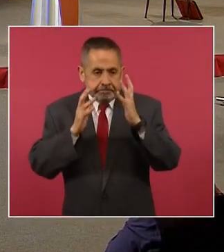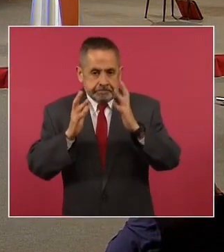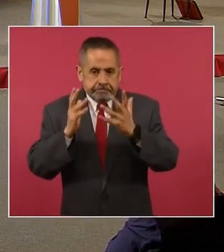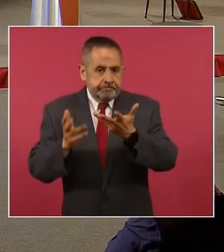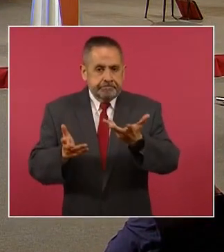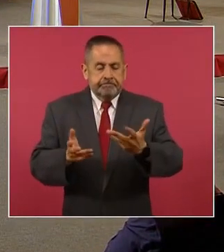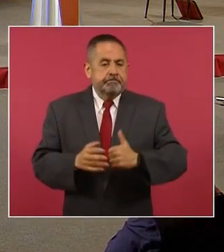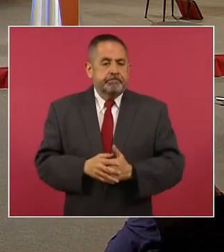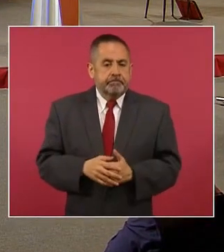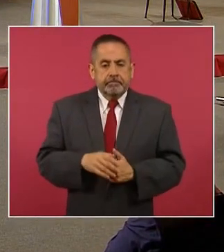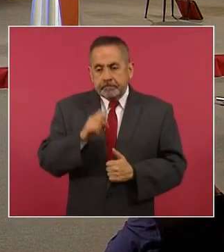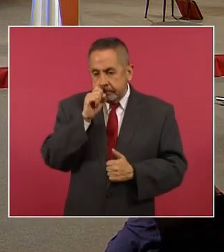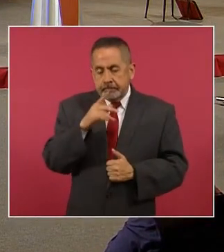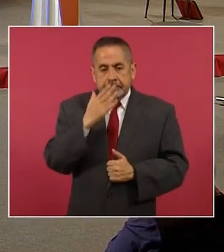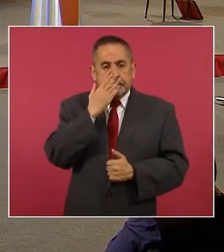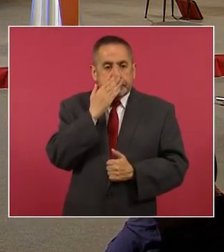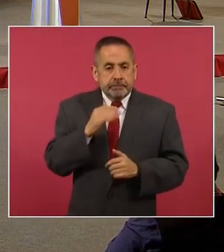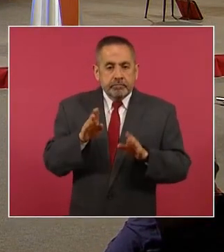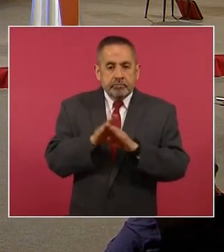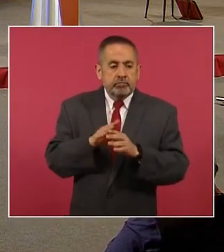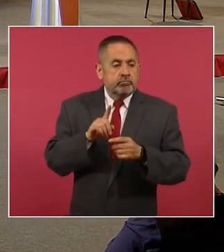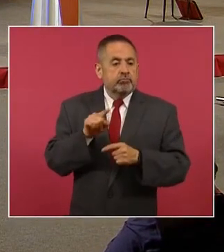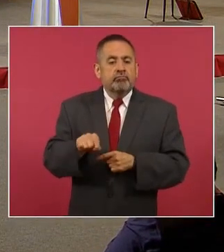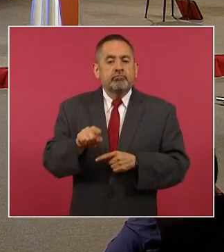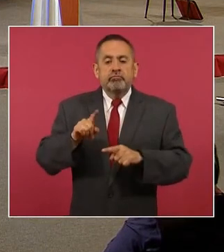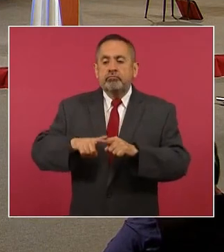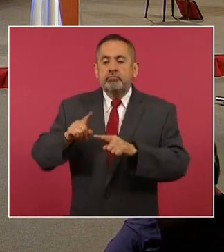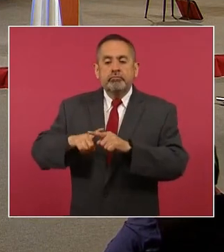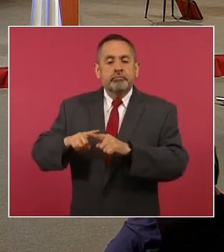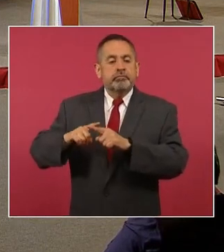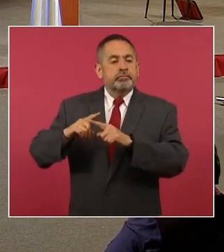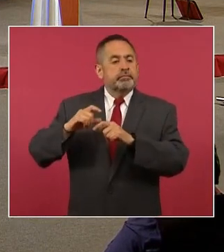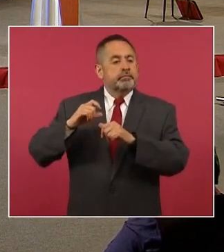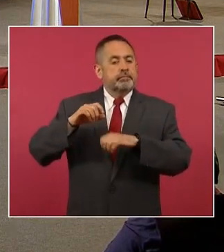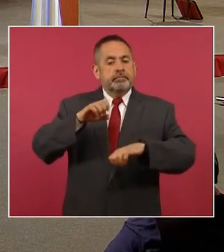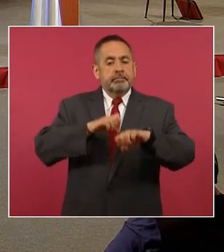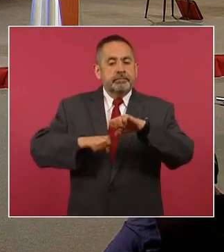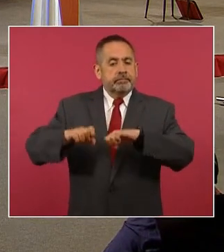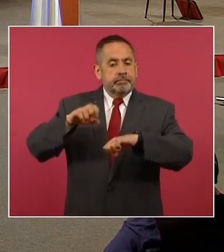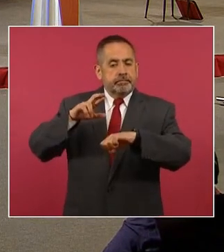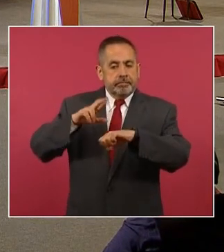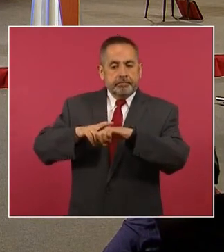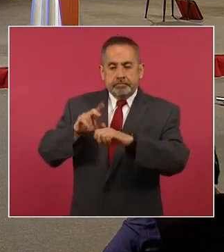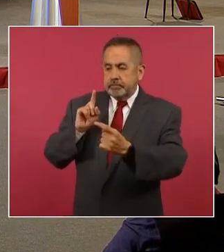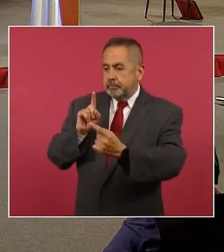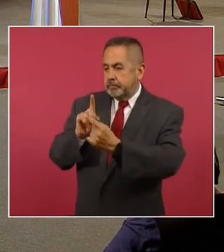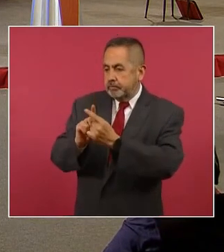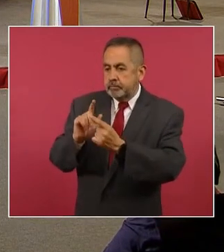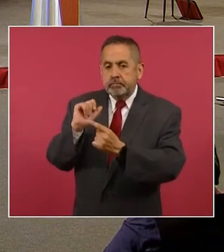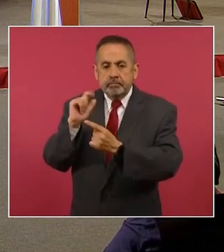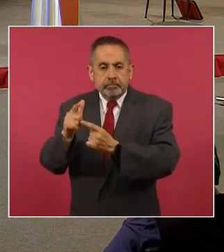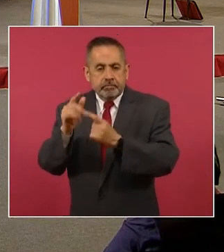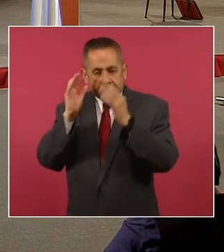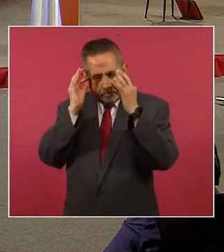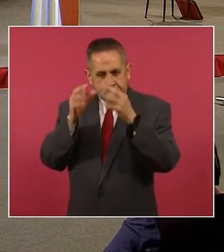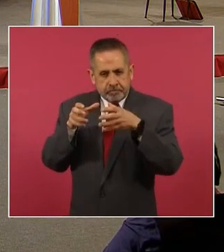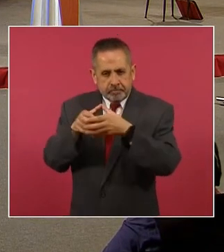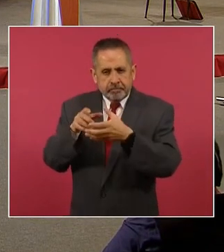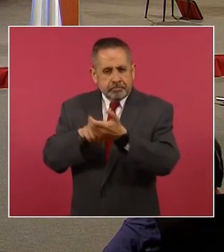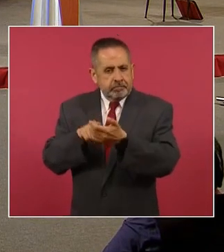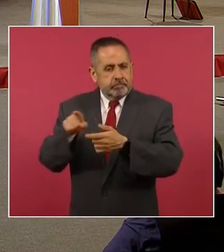familia, con el acompañamiento de la representación consular de este país. Nosotros estamos